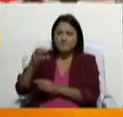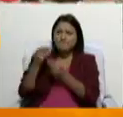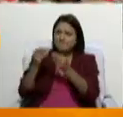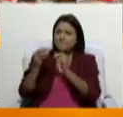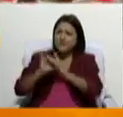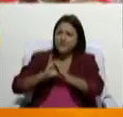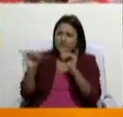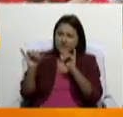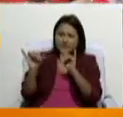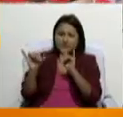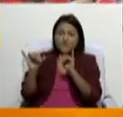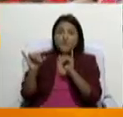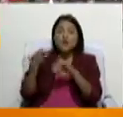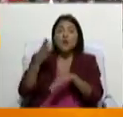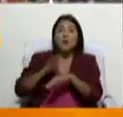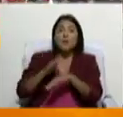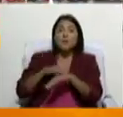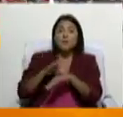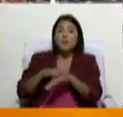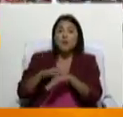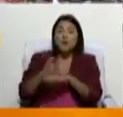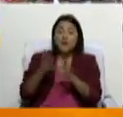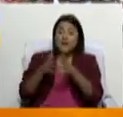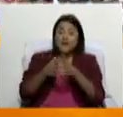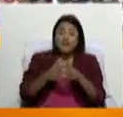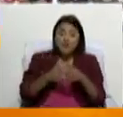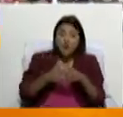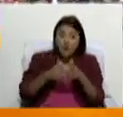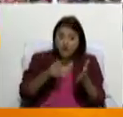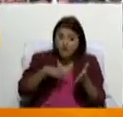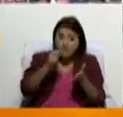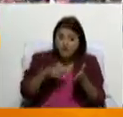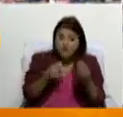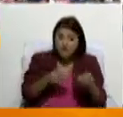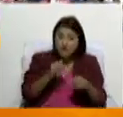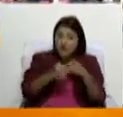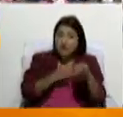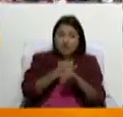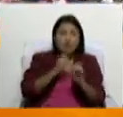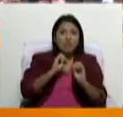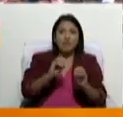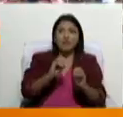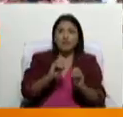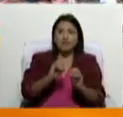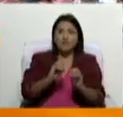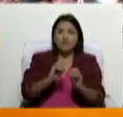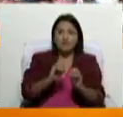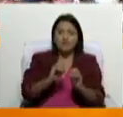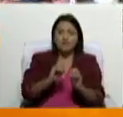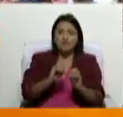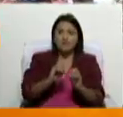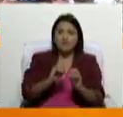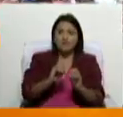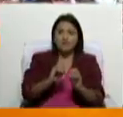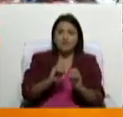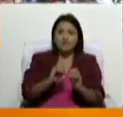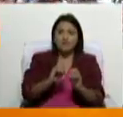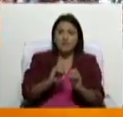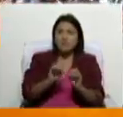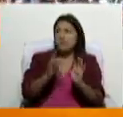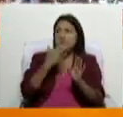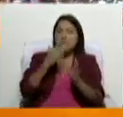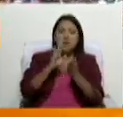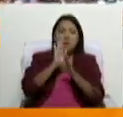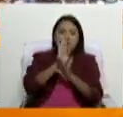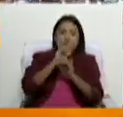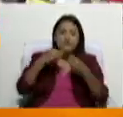cuándo Estados Unidos no ha firmado ningún convenio internacional, ni siquiera para preservar la vida en el planeta, ni